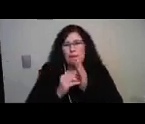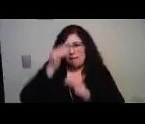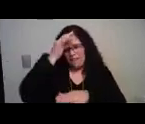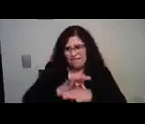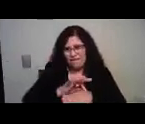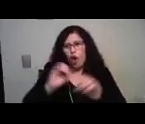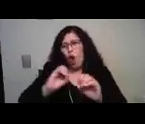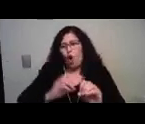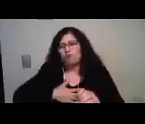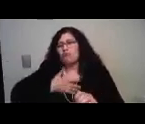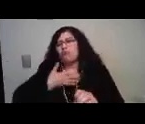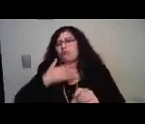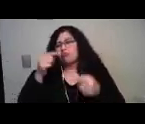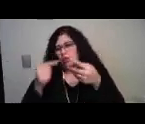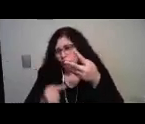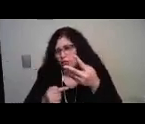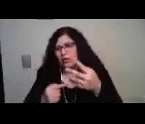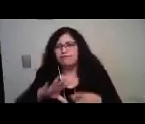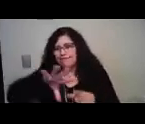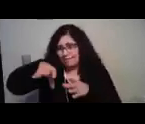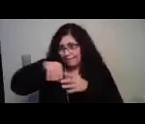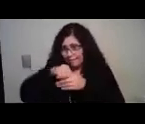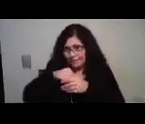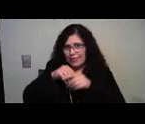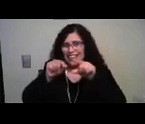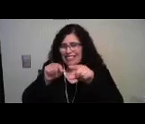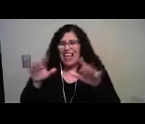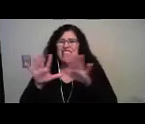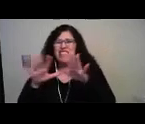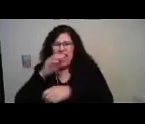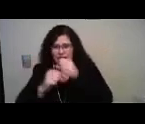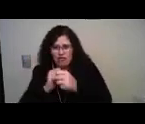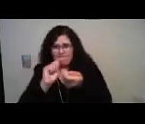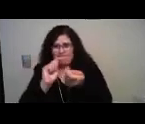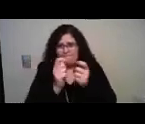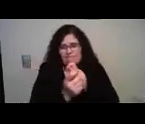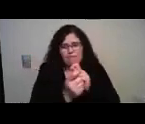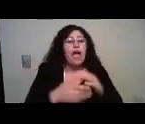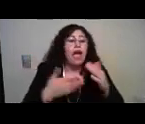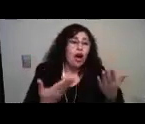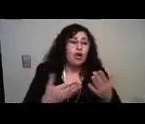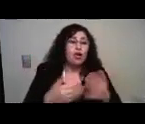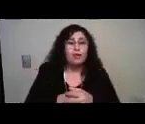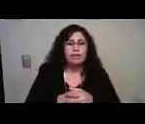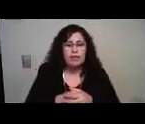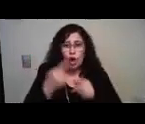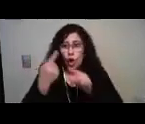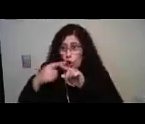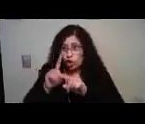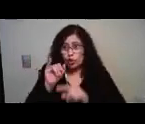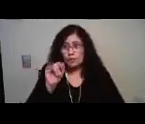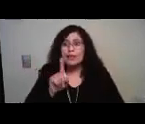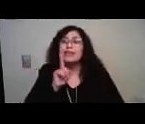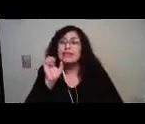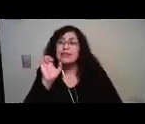ya, así que lo invito a actualizarla. Y esta sí es la del isquémico, que es del año 2003, ¿ya? Y